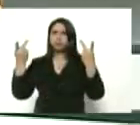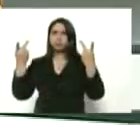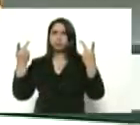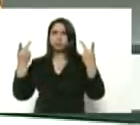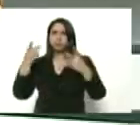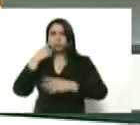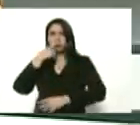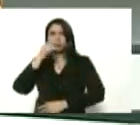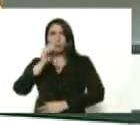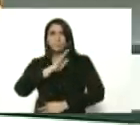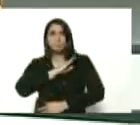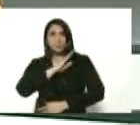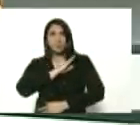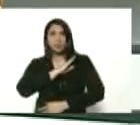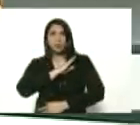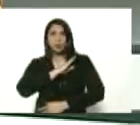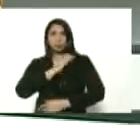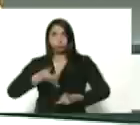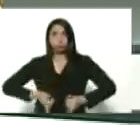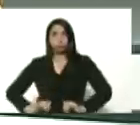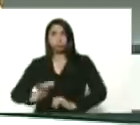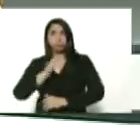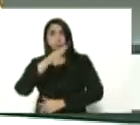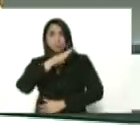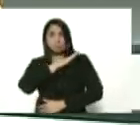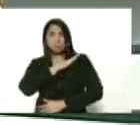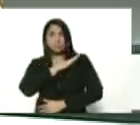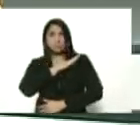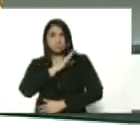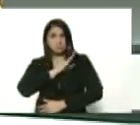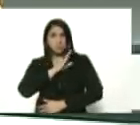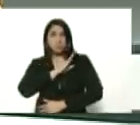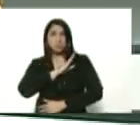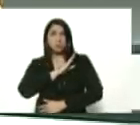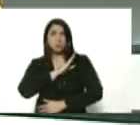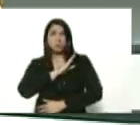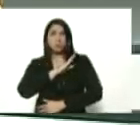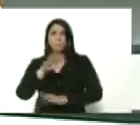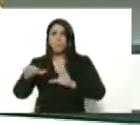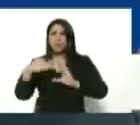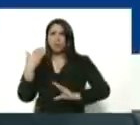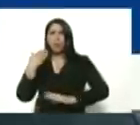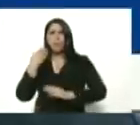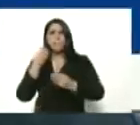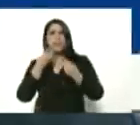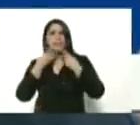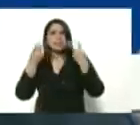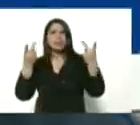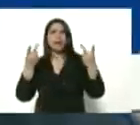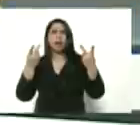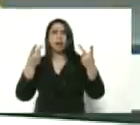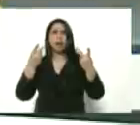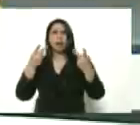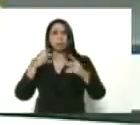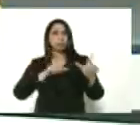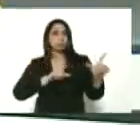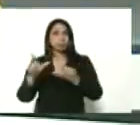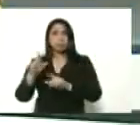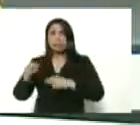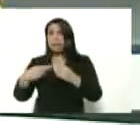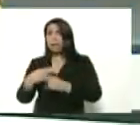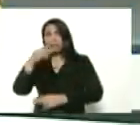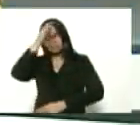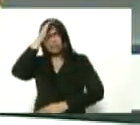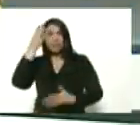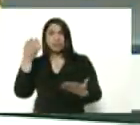mi hijo, líder de la juventud socialista, me mandó los mensajes de la juventud de La Guaira. Listo, la milicia de La Guaira, lista. Nadie sabía nada,